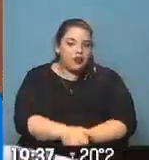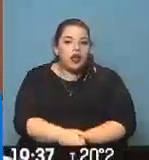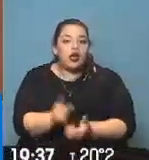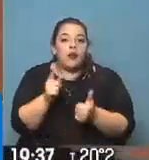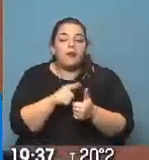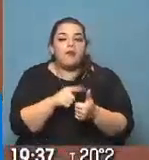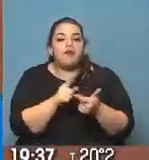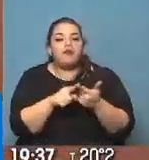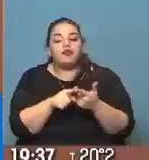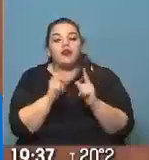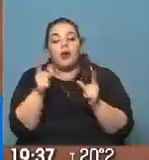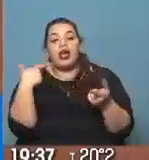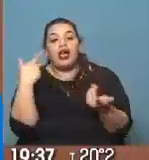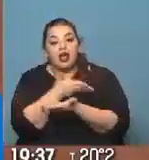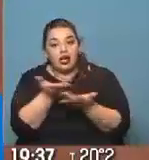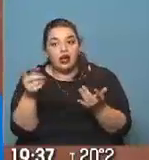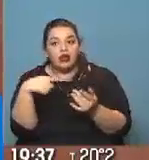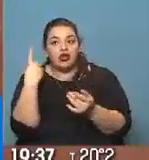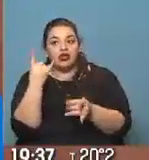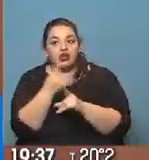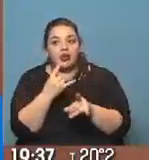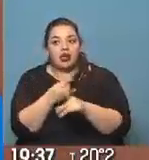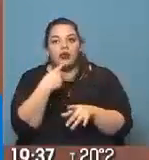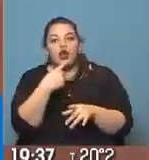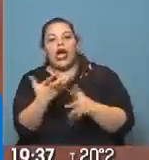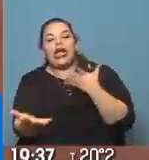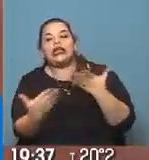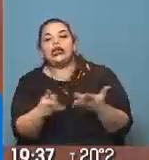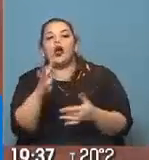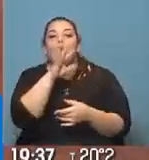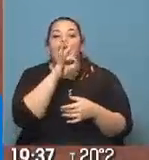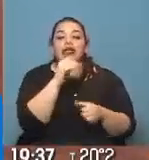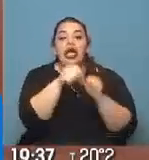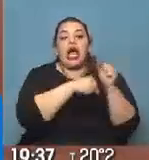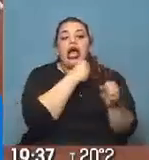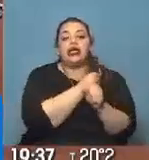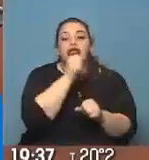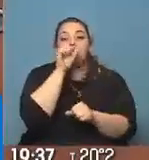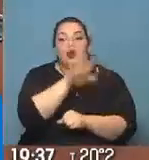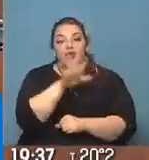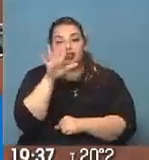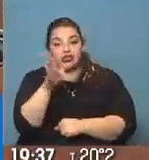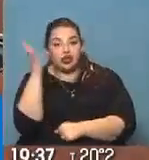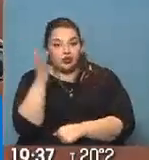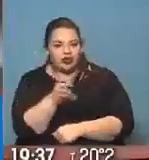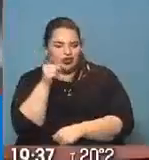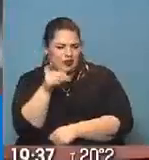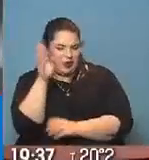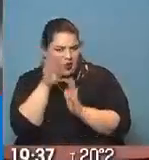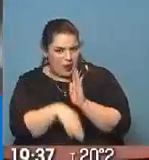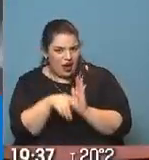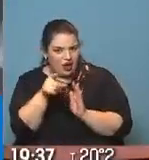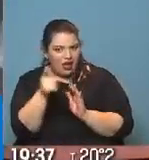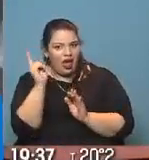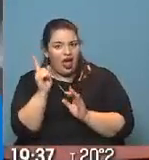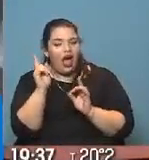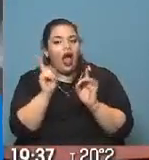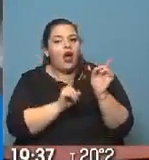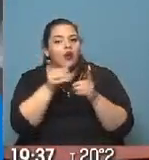términos generales, nosotros hablamos entre un 45 y un 55% de sustitución. Enorme diferencia. Muy baja. Ahora, hay varios regímenes que tienen